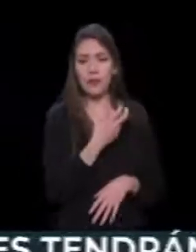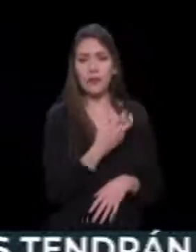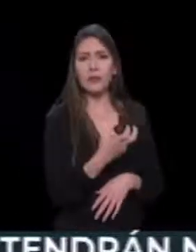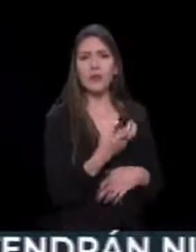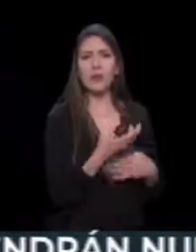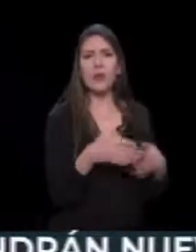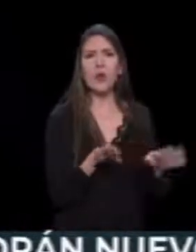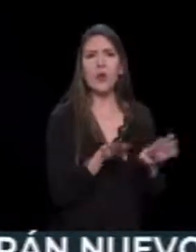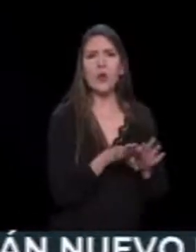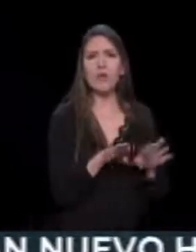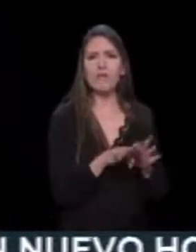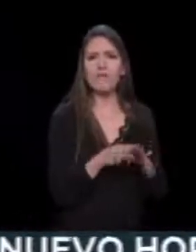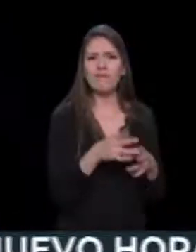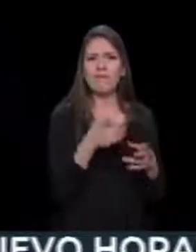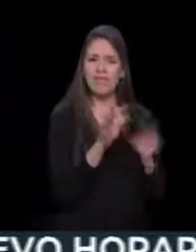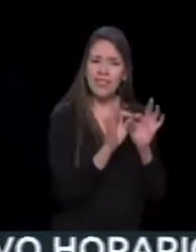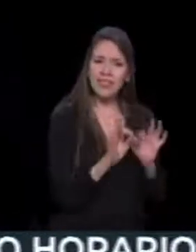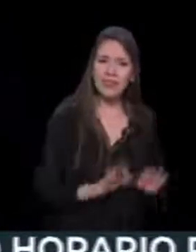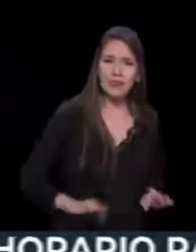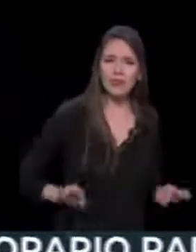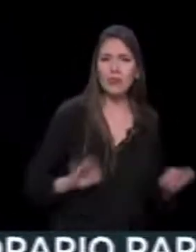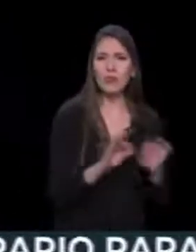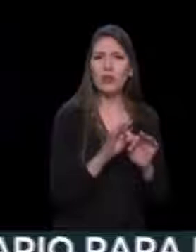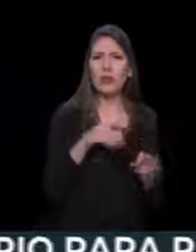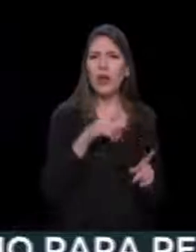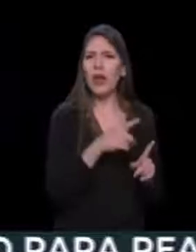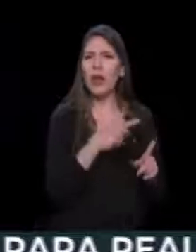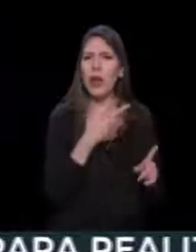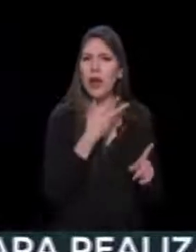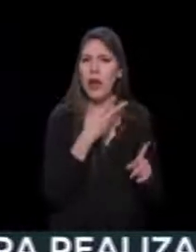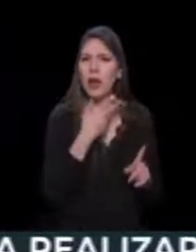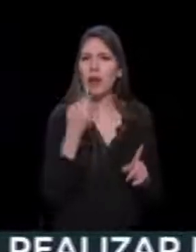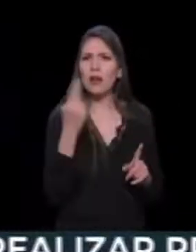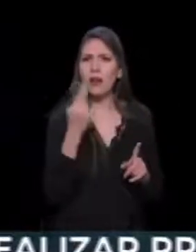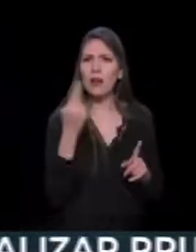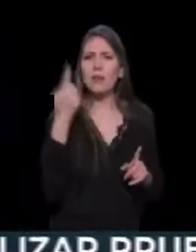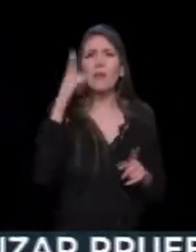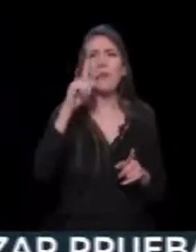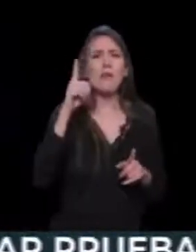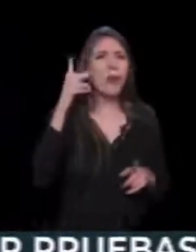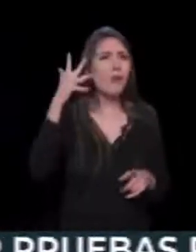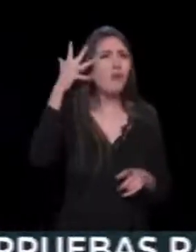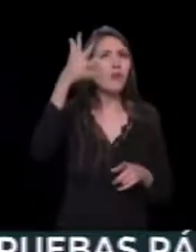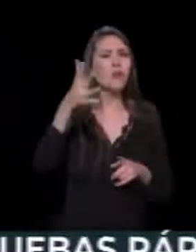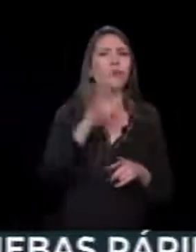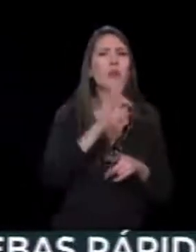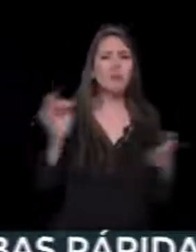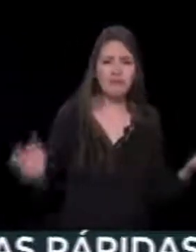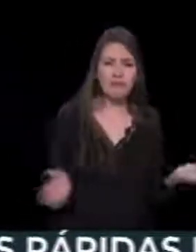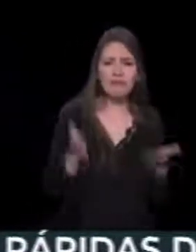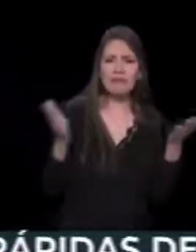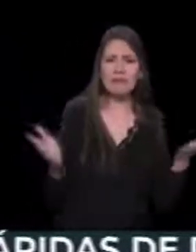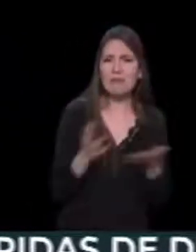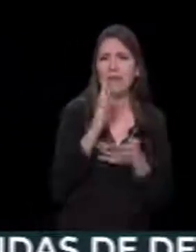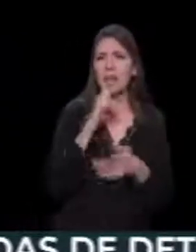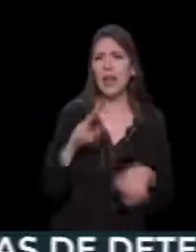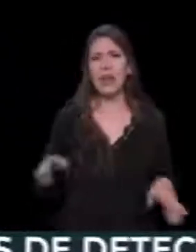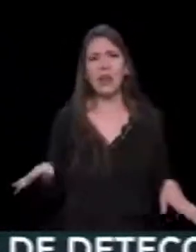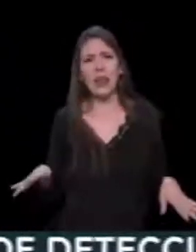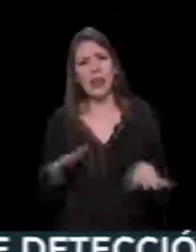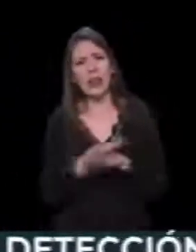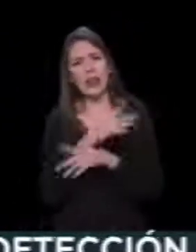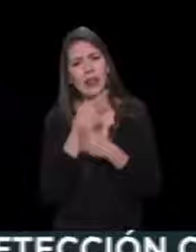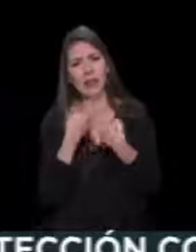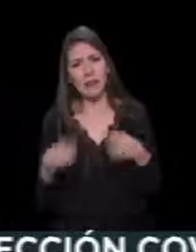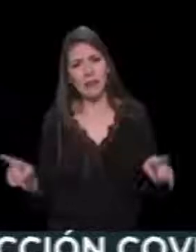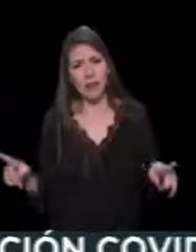carácter fundamental, lo que de alguna manera alienta a un futuro distinto en este país. Los medios no